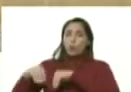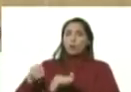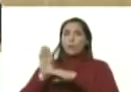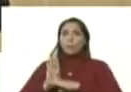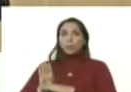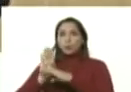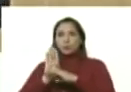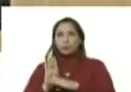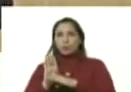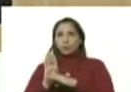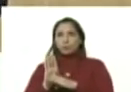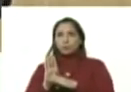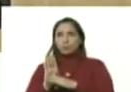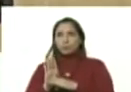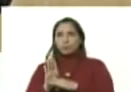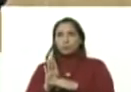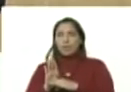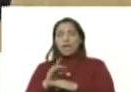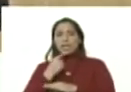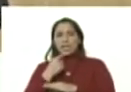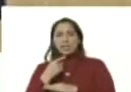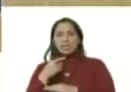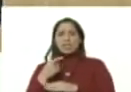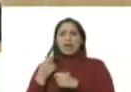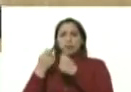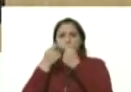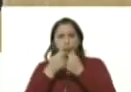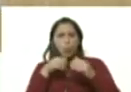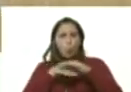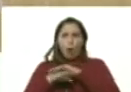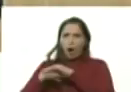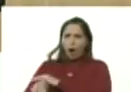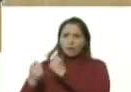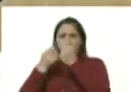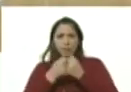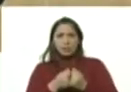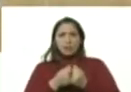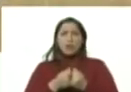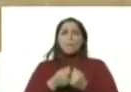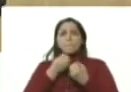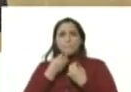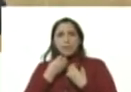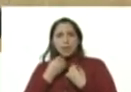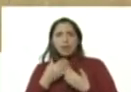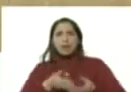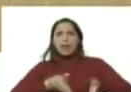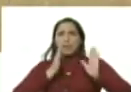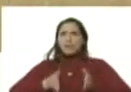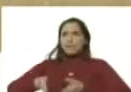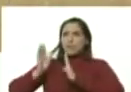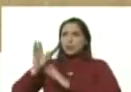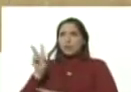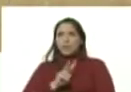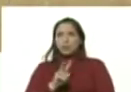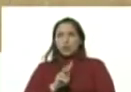protección que contemple los archivos, los bienes, los edificios de Venezuela, porque esos bienes y esos edificios no son del gobierno de Maduro